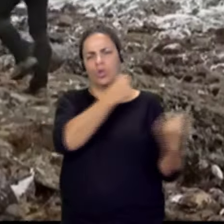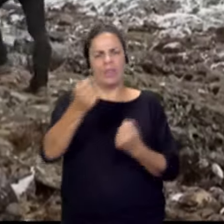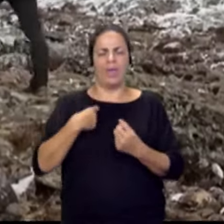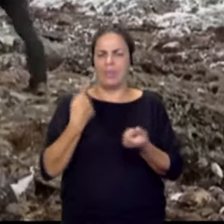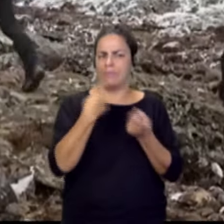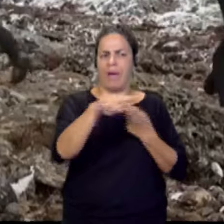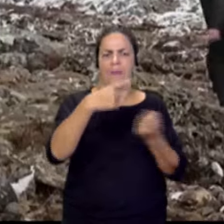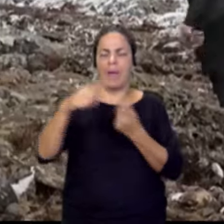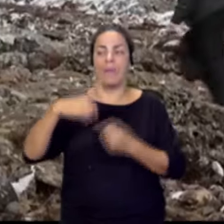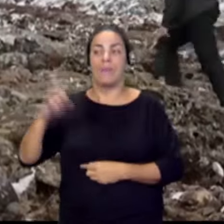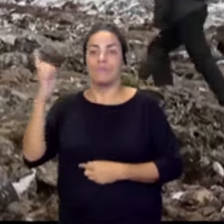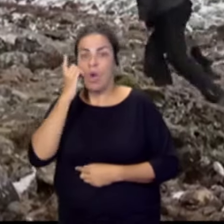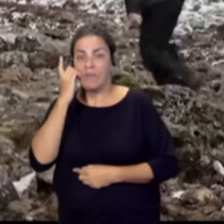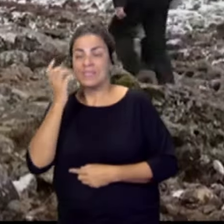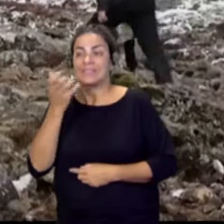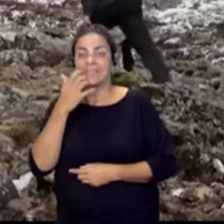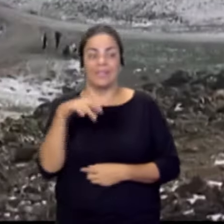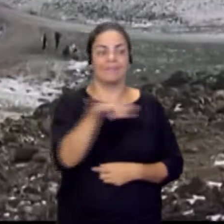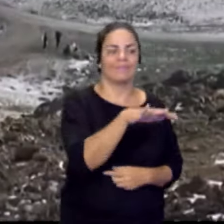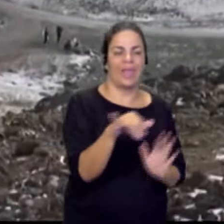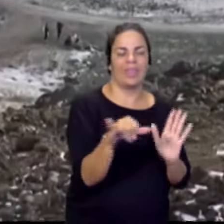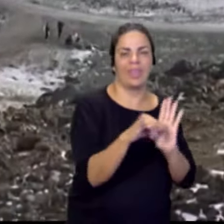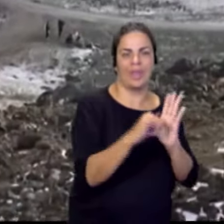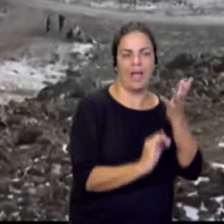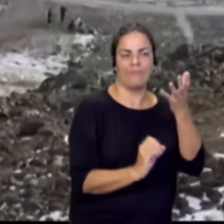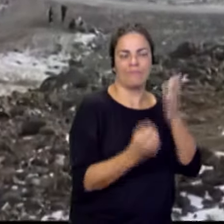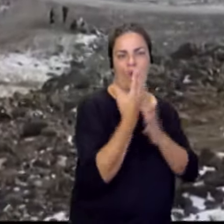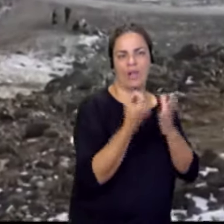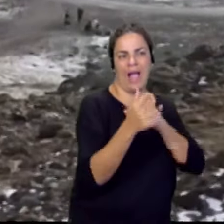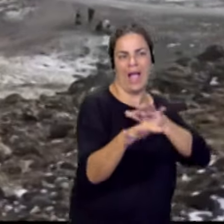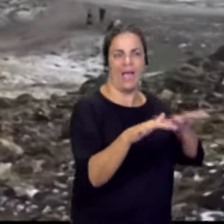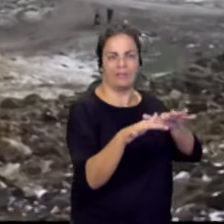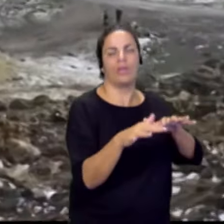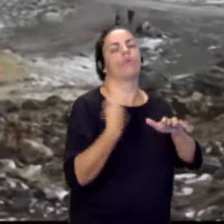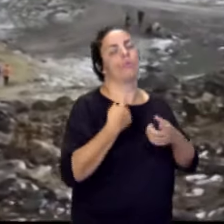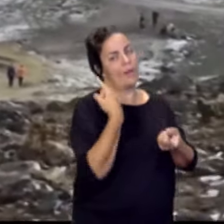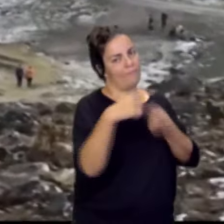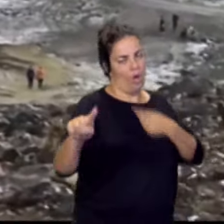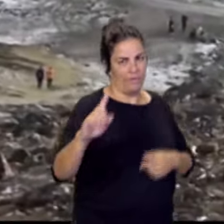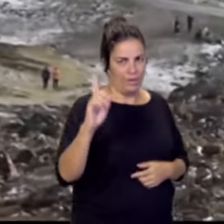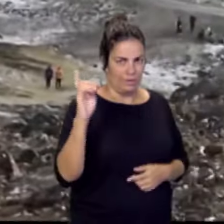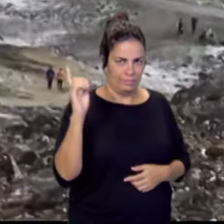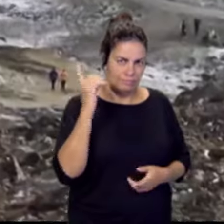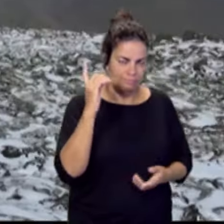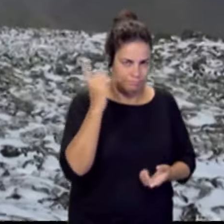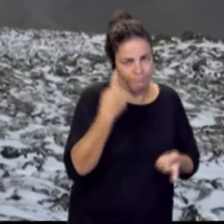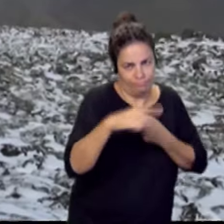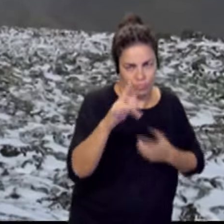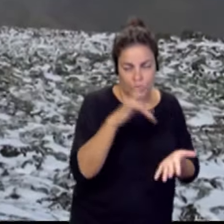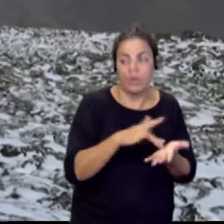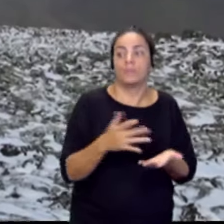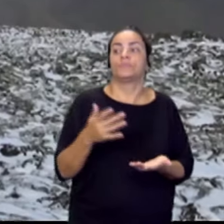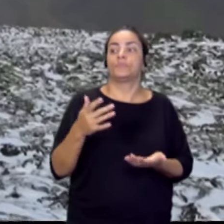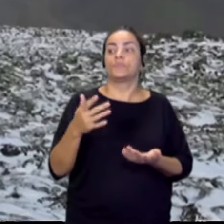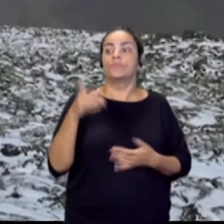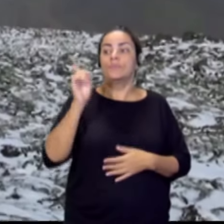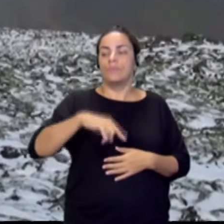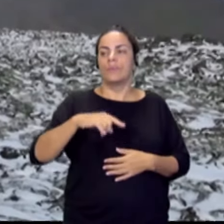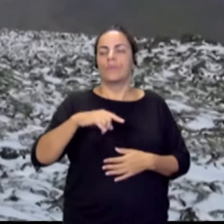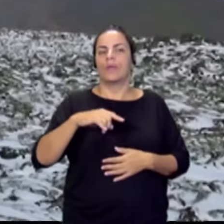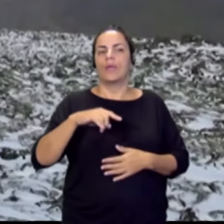se adentre en zonas con volcanes activos. En definitiva, el sistema permite localizar las zonas potencialmente afectadas y emitir